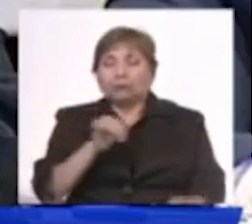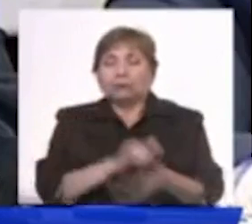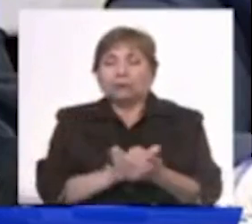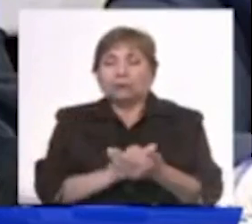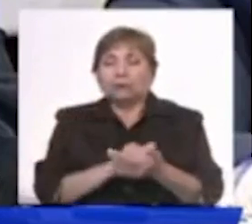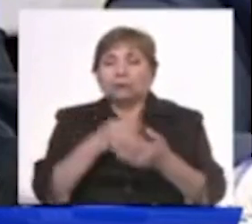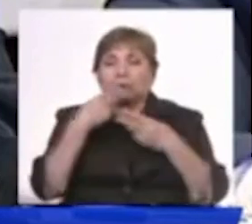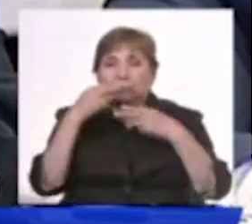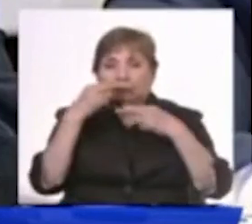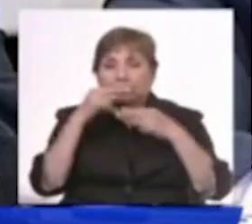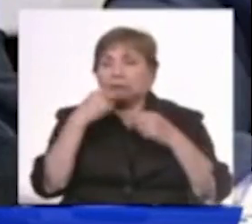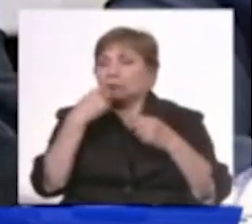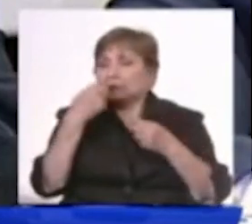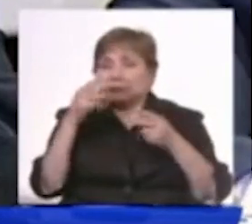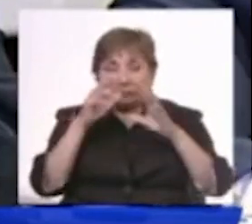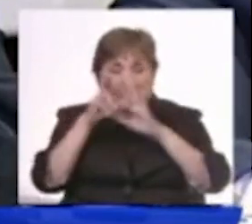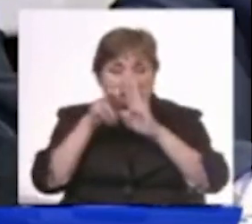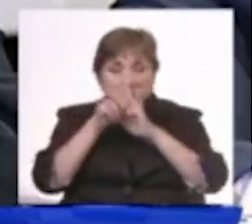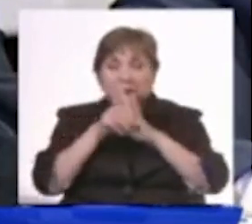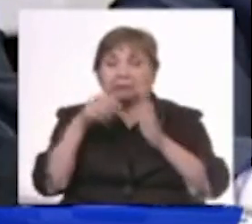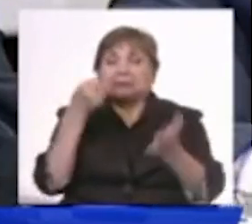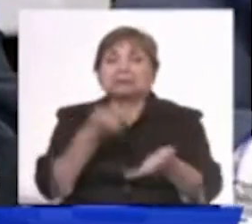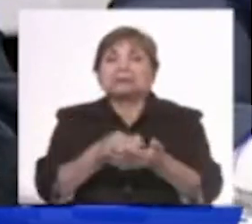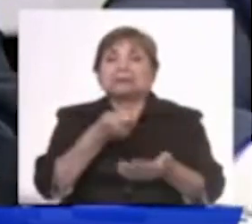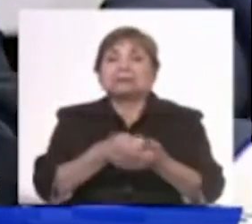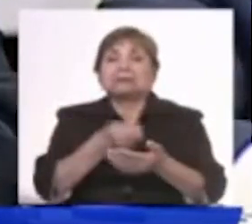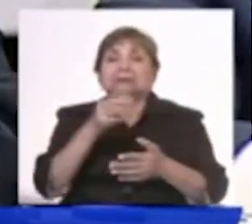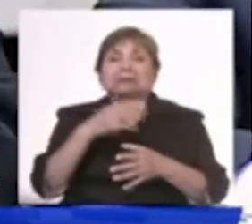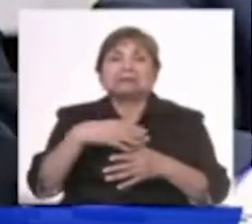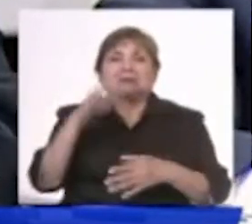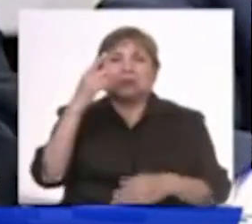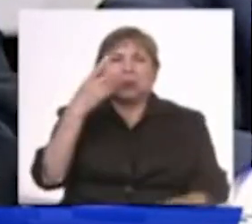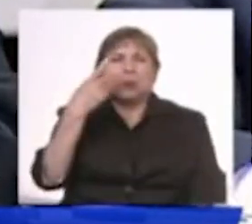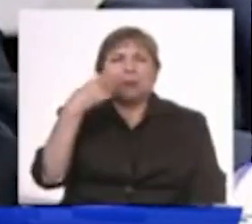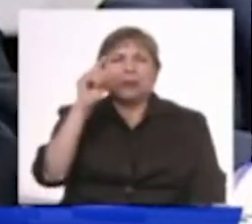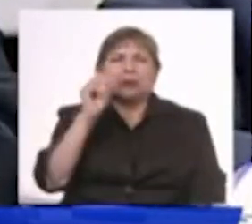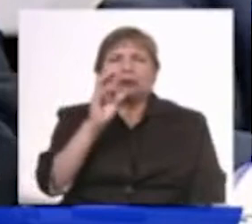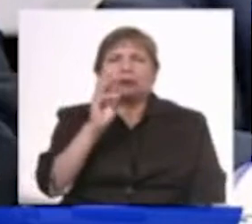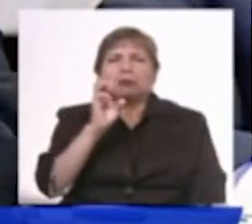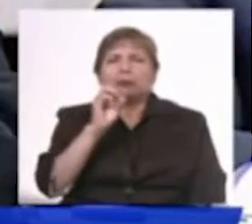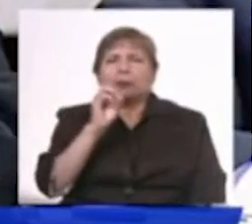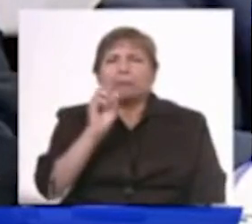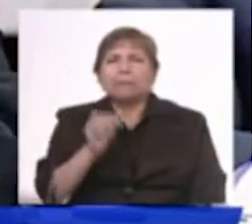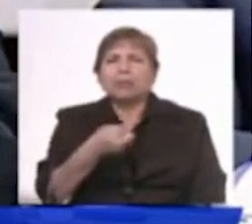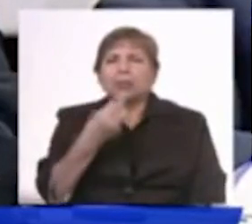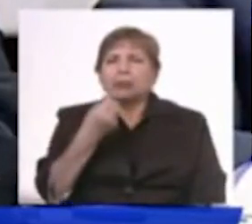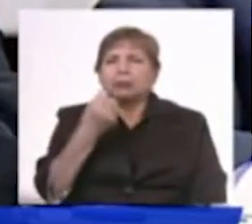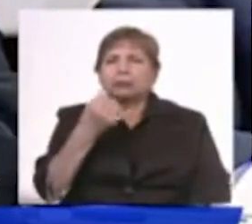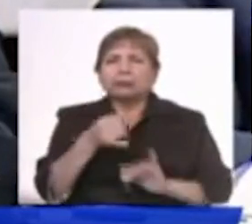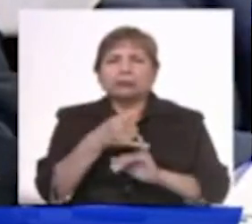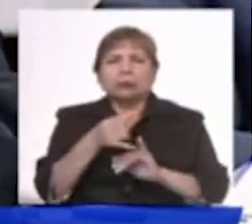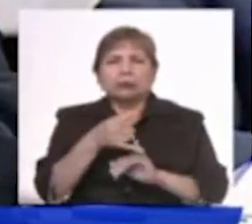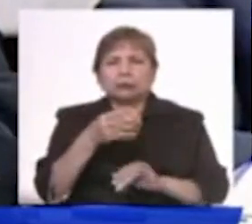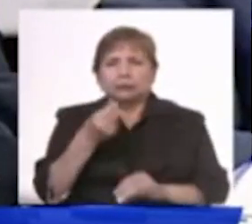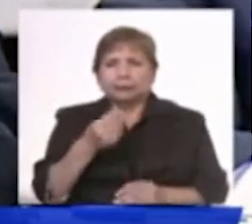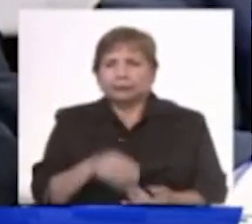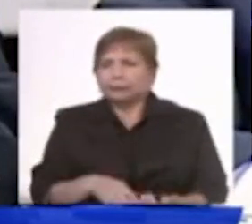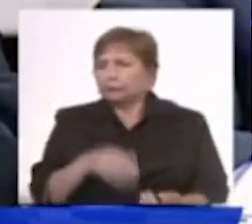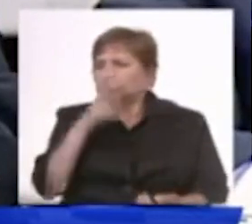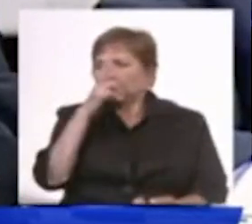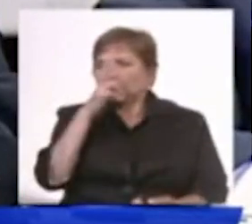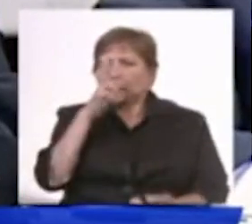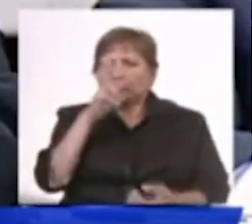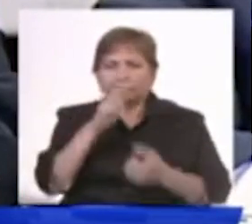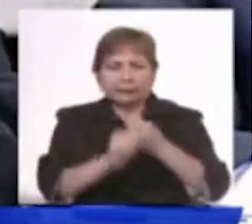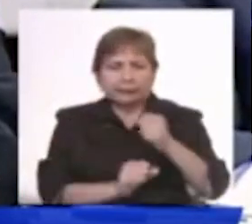el reportaje muestran que se va a pagar un importe de 1.600.000 soles, es por